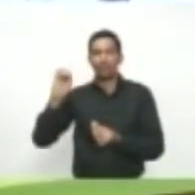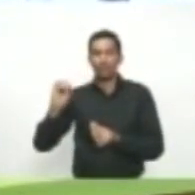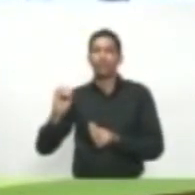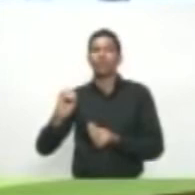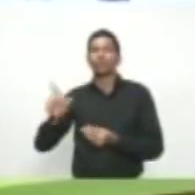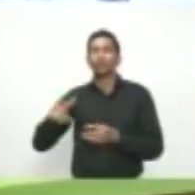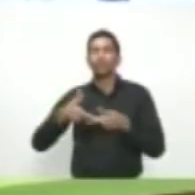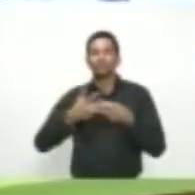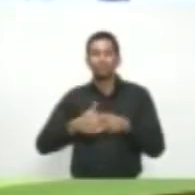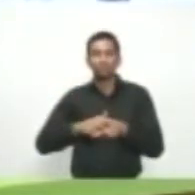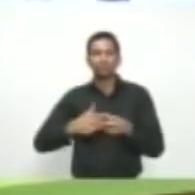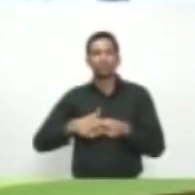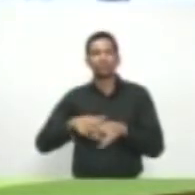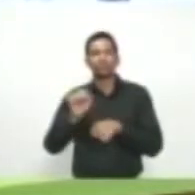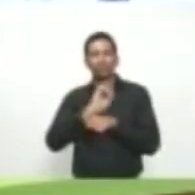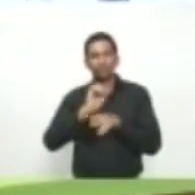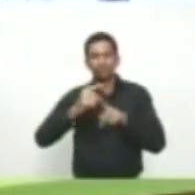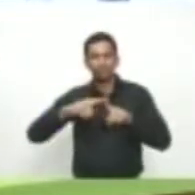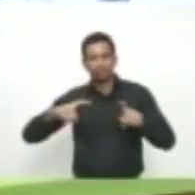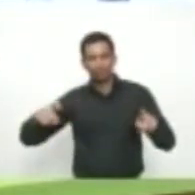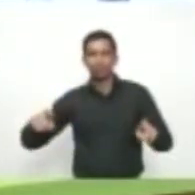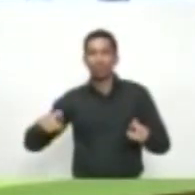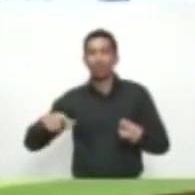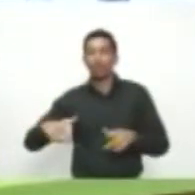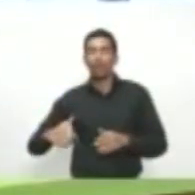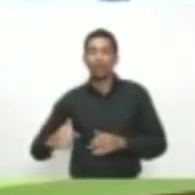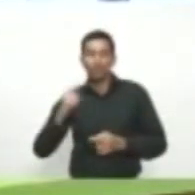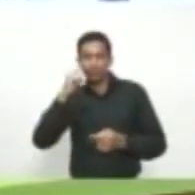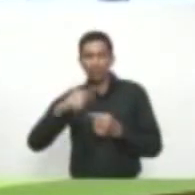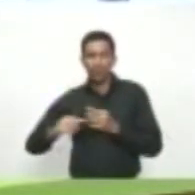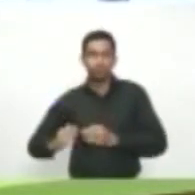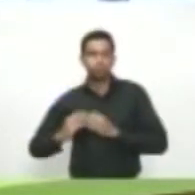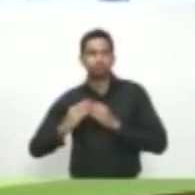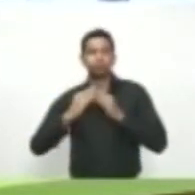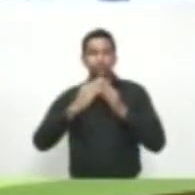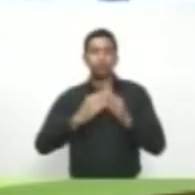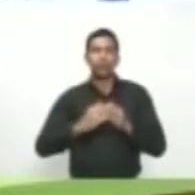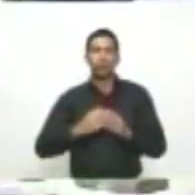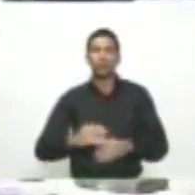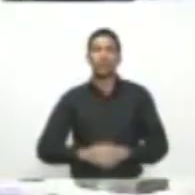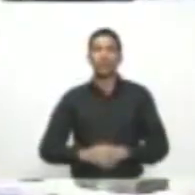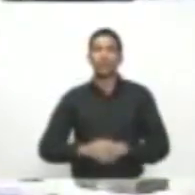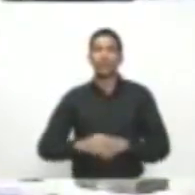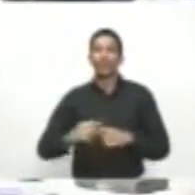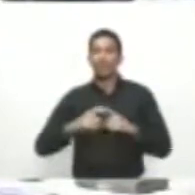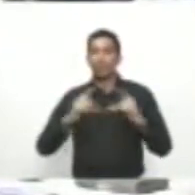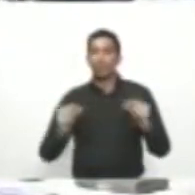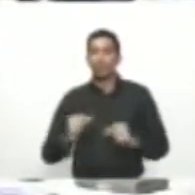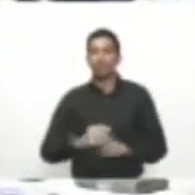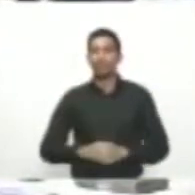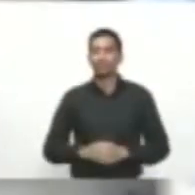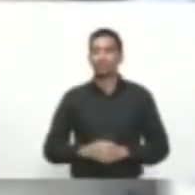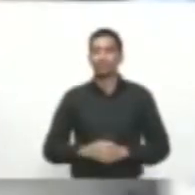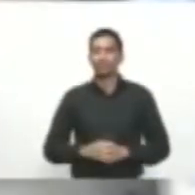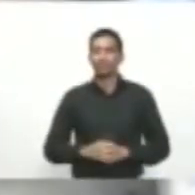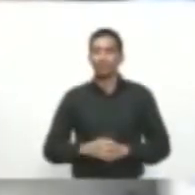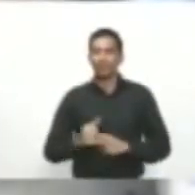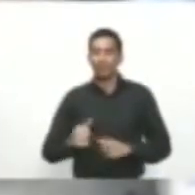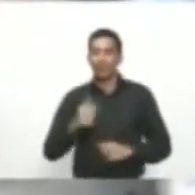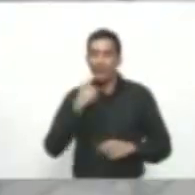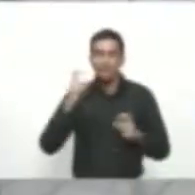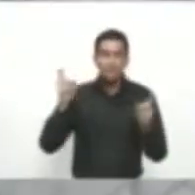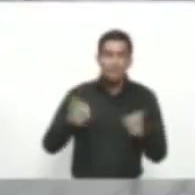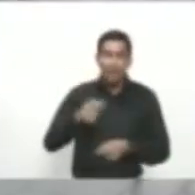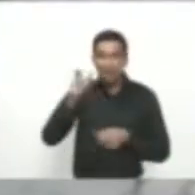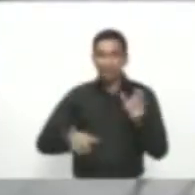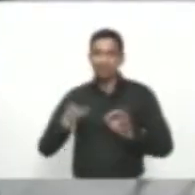tenía como destino el puerto de Guatemala. En el operativo no hubo capturas. Los 754 kilos de cocaína de